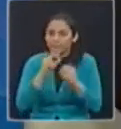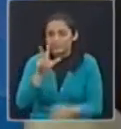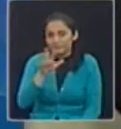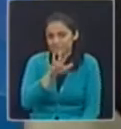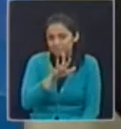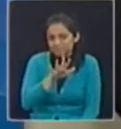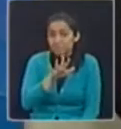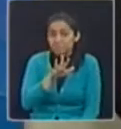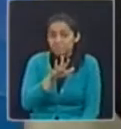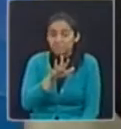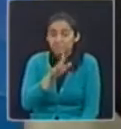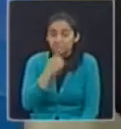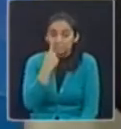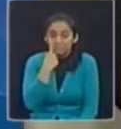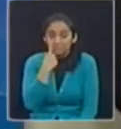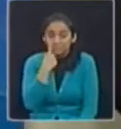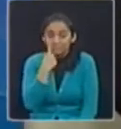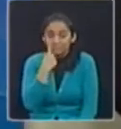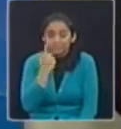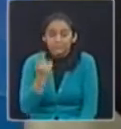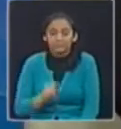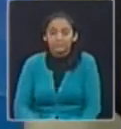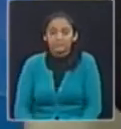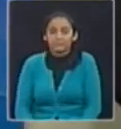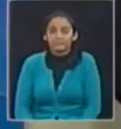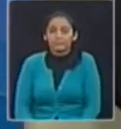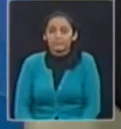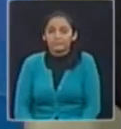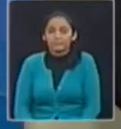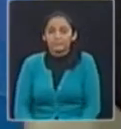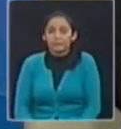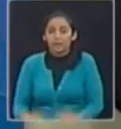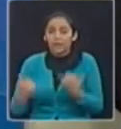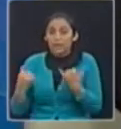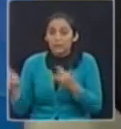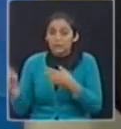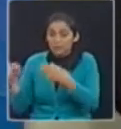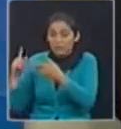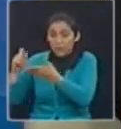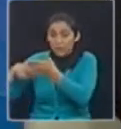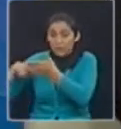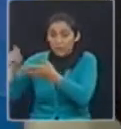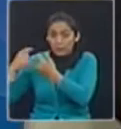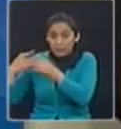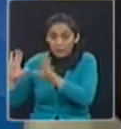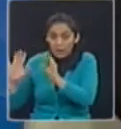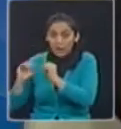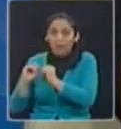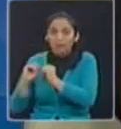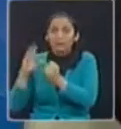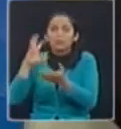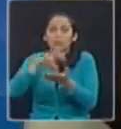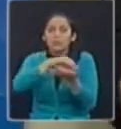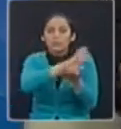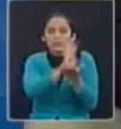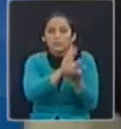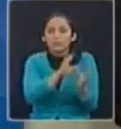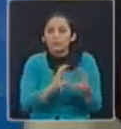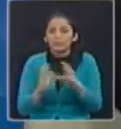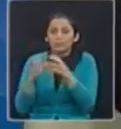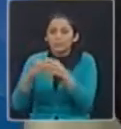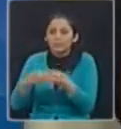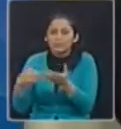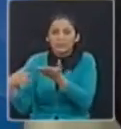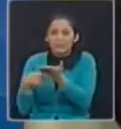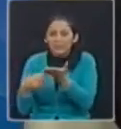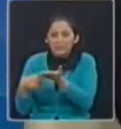iniciar el juzgamiento político, pasa a la Comisión de Fiscalización, que tiene 12 miembros, de los cuales 9